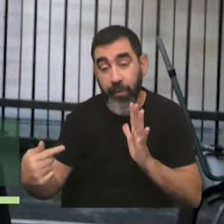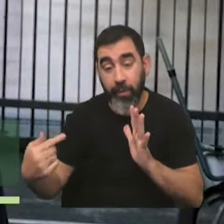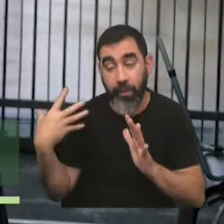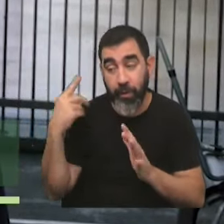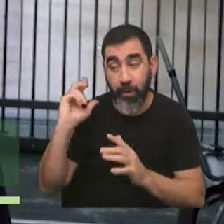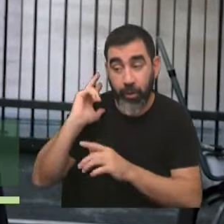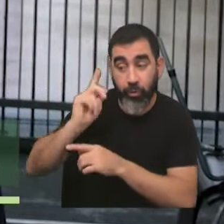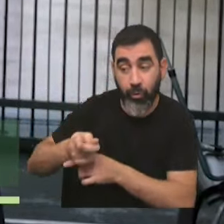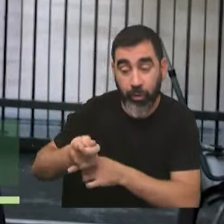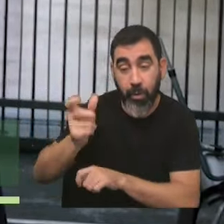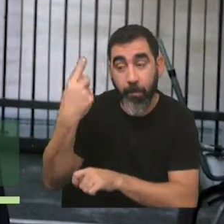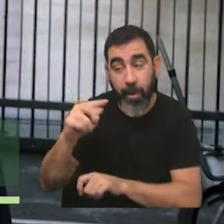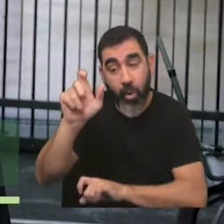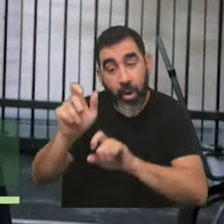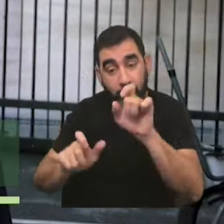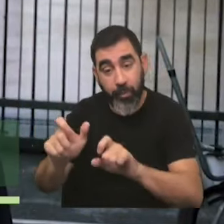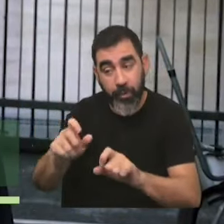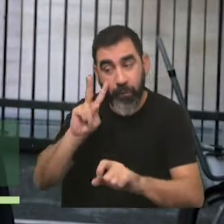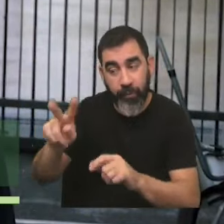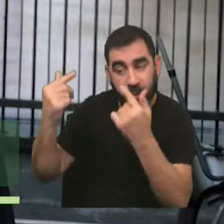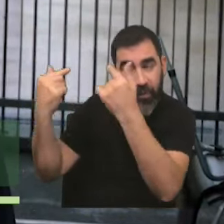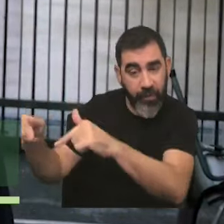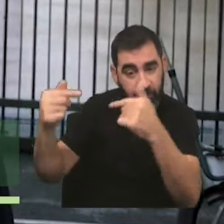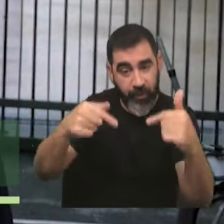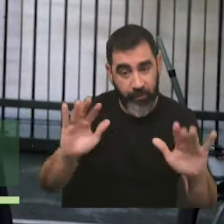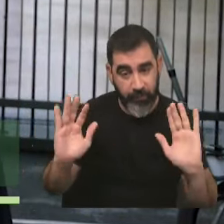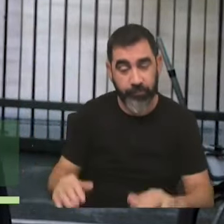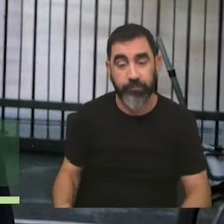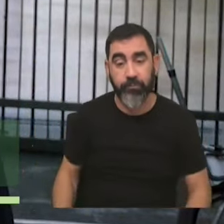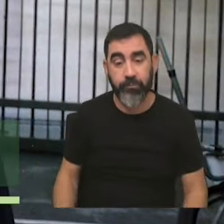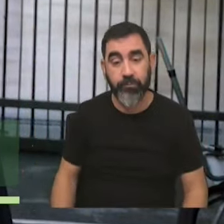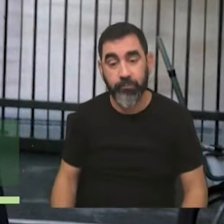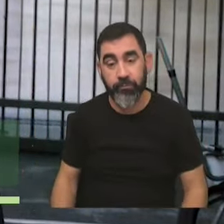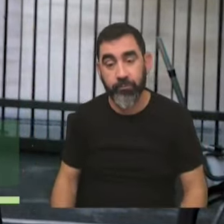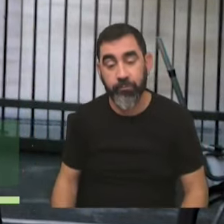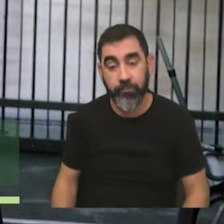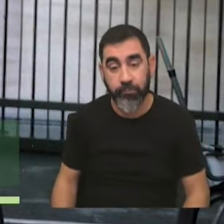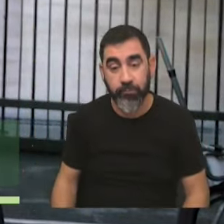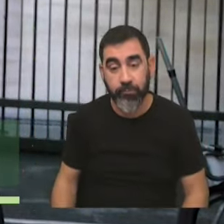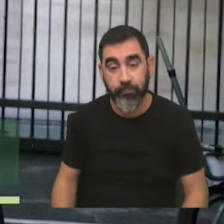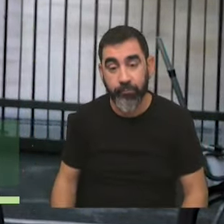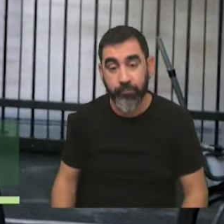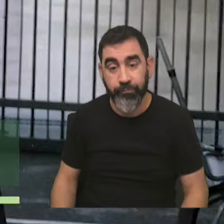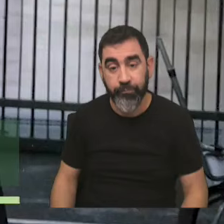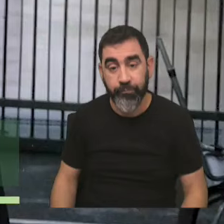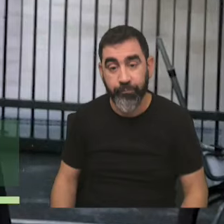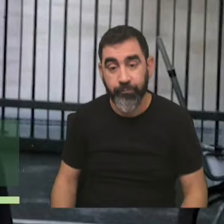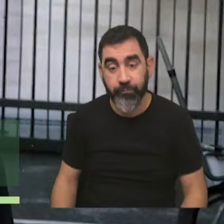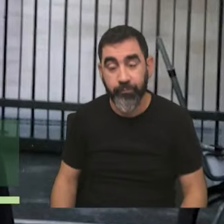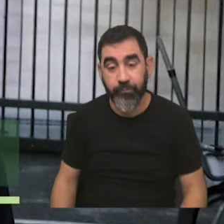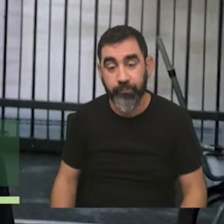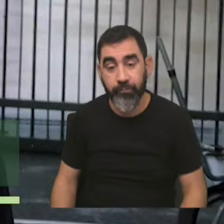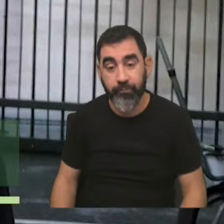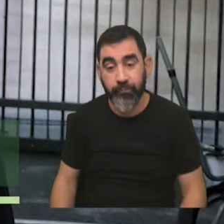diciendo una cosa y la gente está viendo otra no Entonces eso tiene que ver con que con que hay una